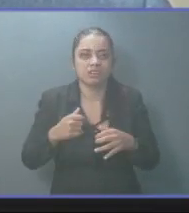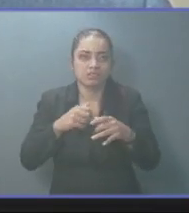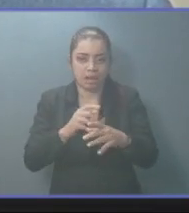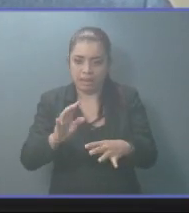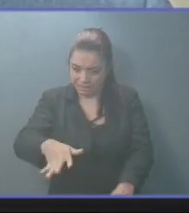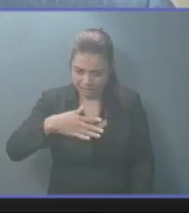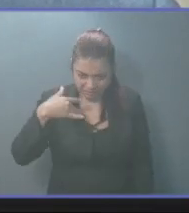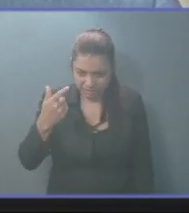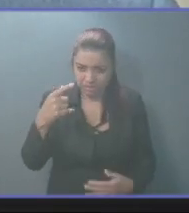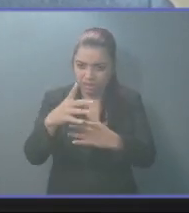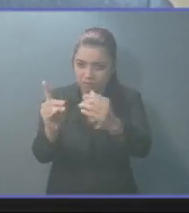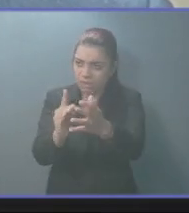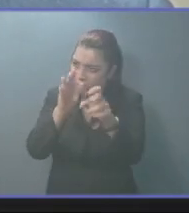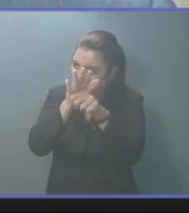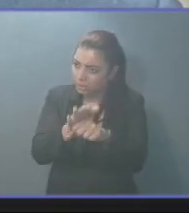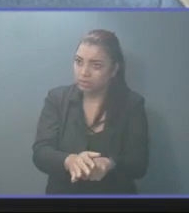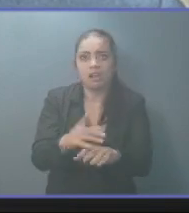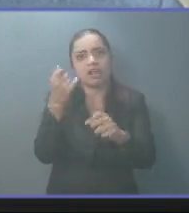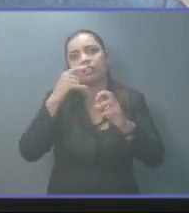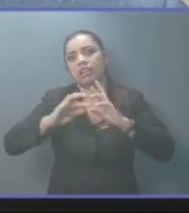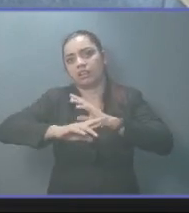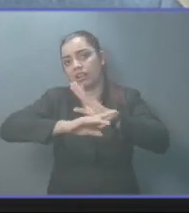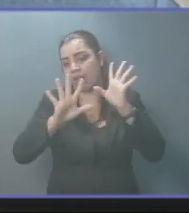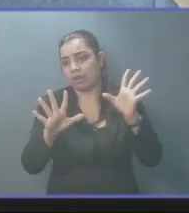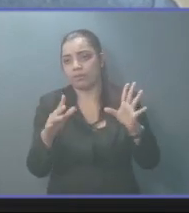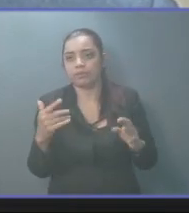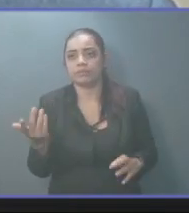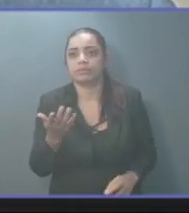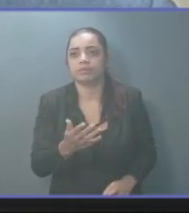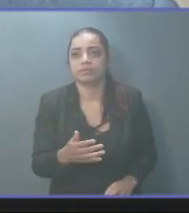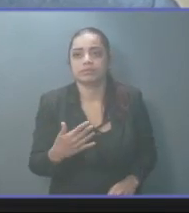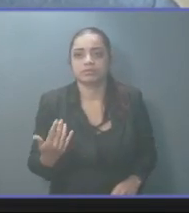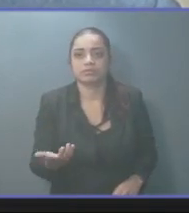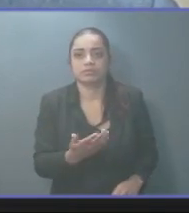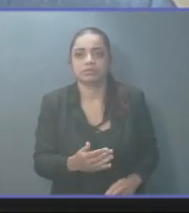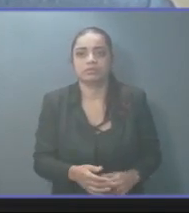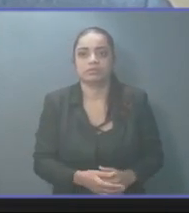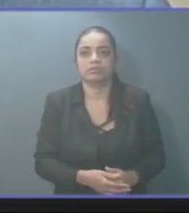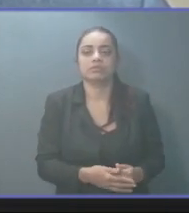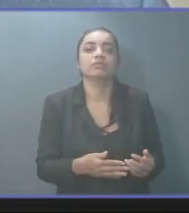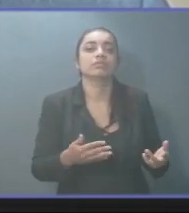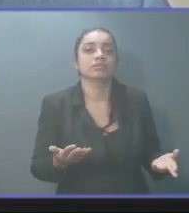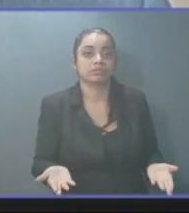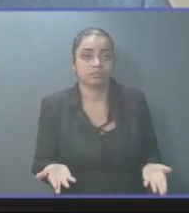los diputados de tal manera que está claro que este operativo que esa vez fue